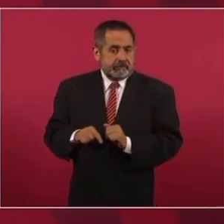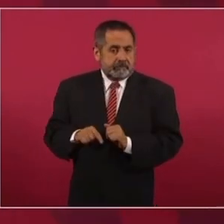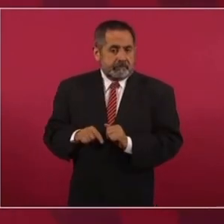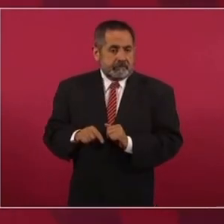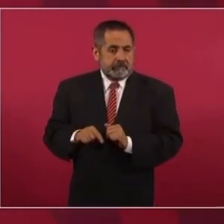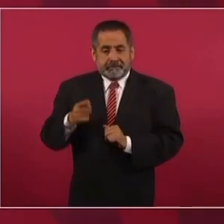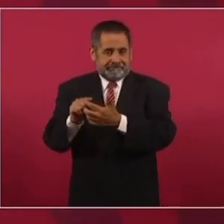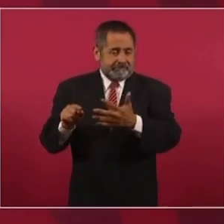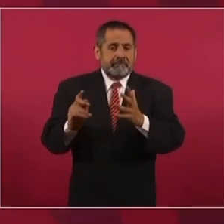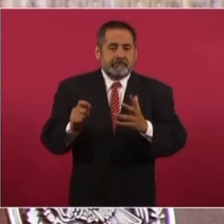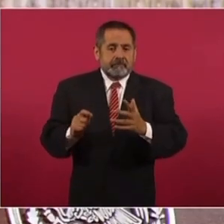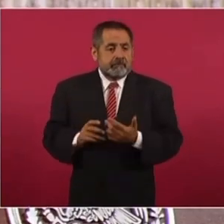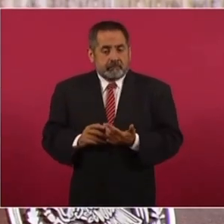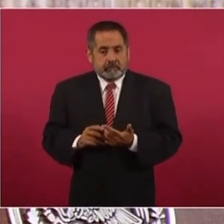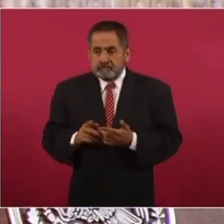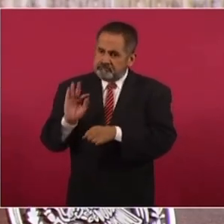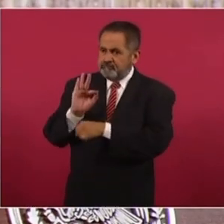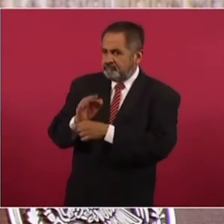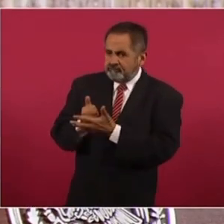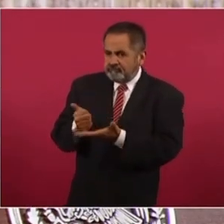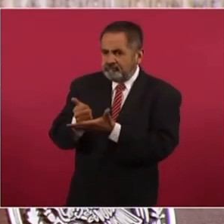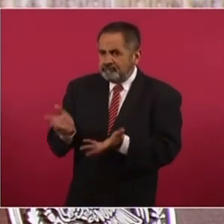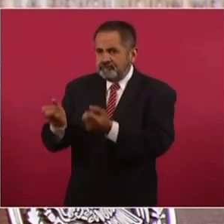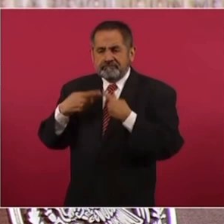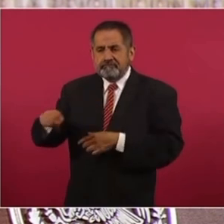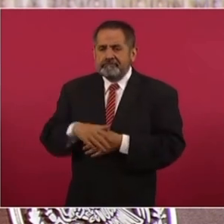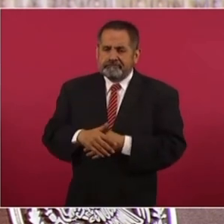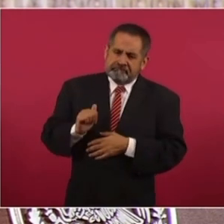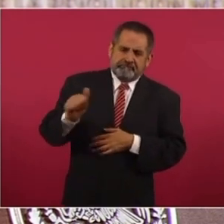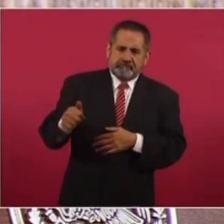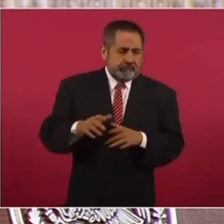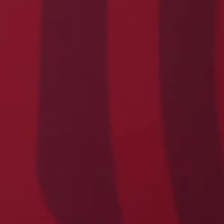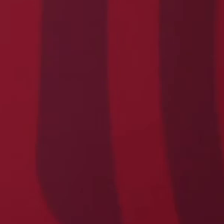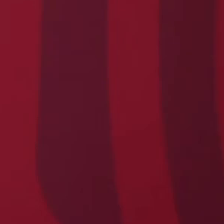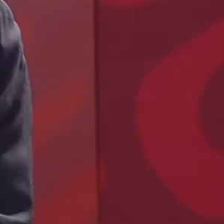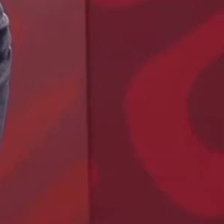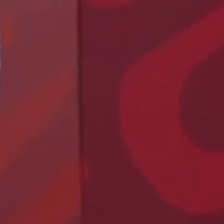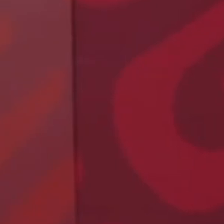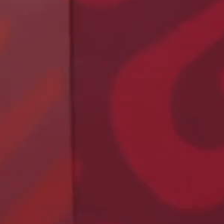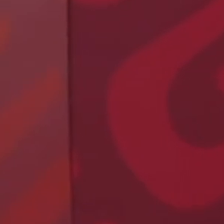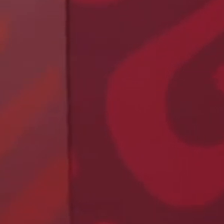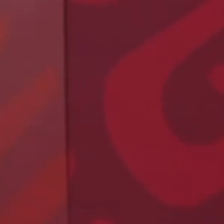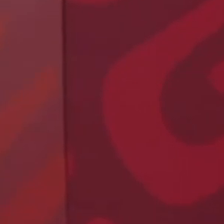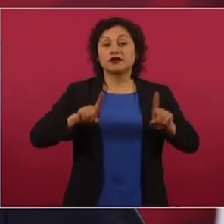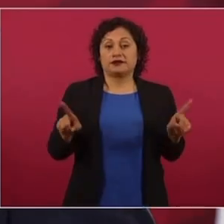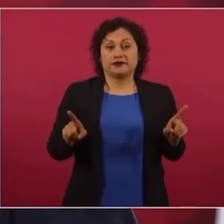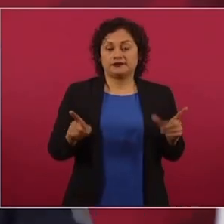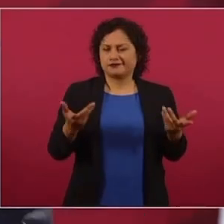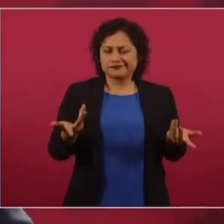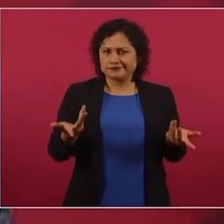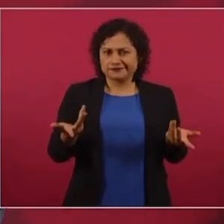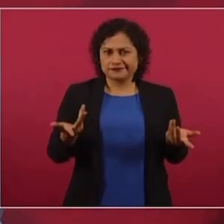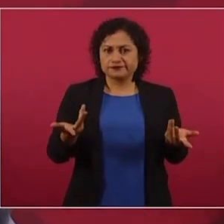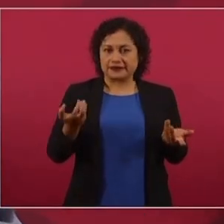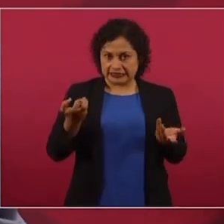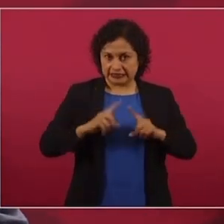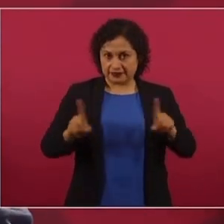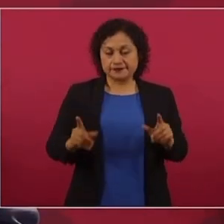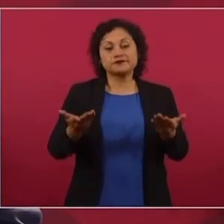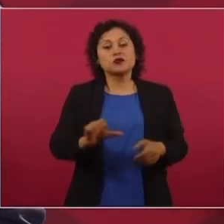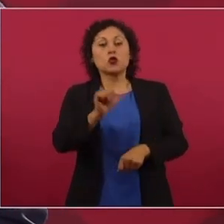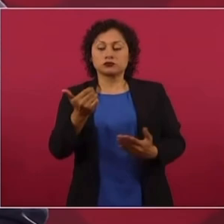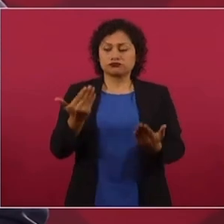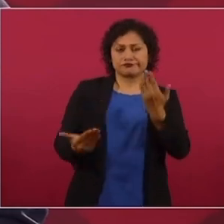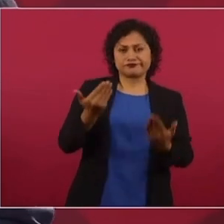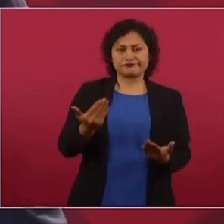gobierno, ante esa crisis, en vez de rescatar al pueblo, deciden rescatar a los de arriba. Y de ahí surge el llamado FOA PROA con Fox, de